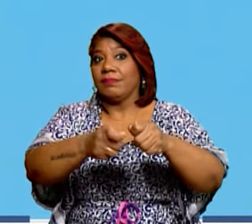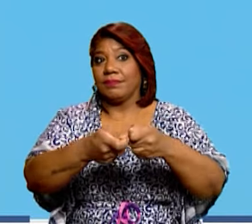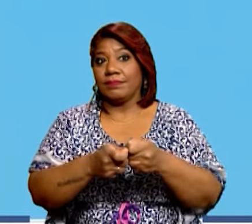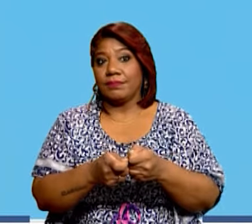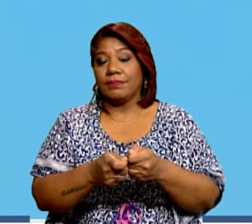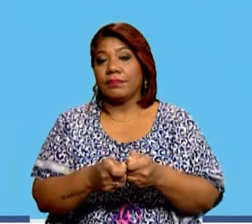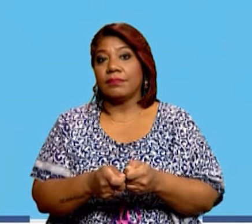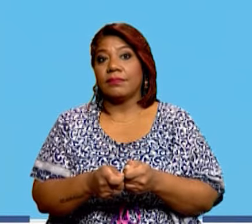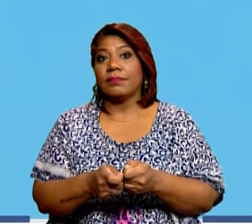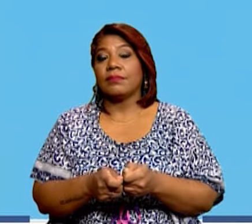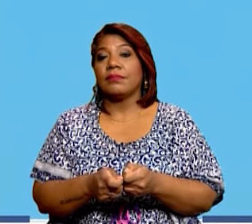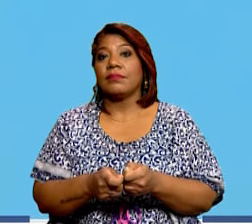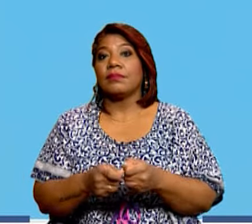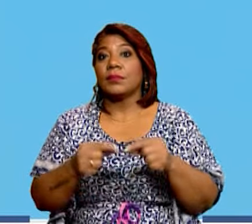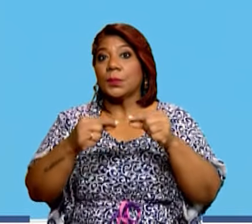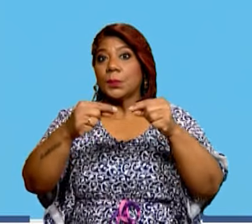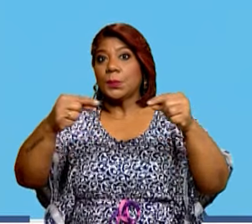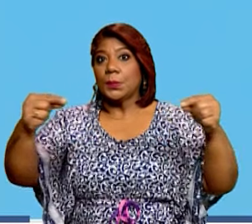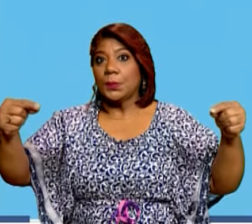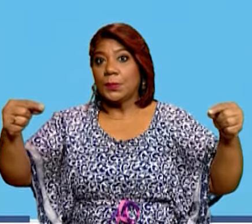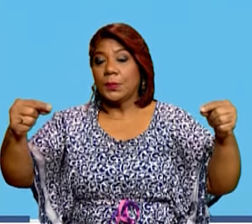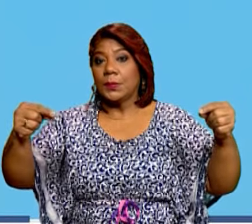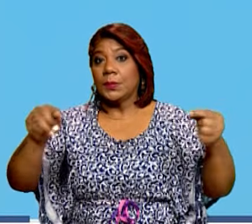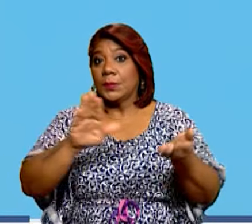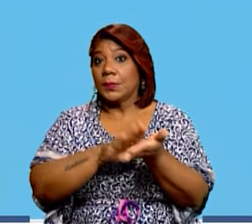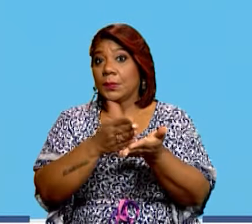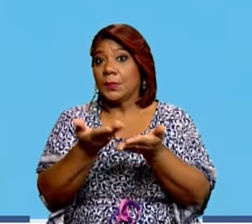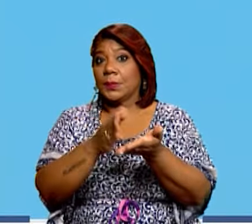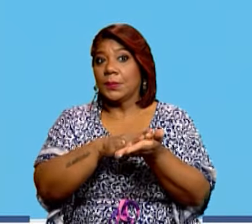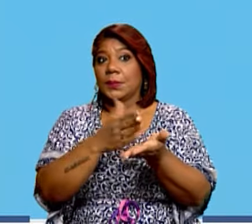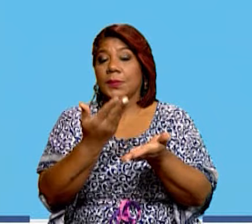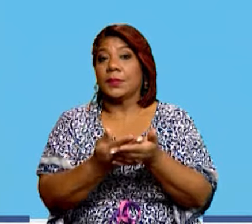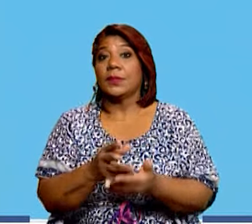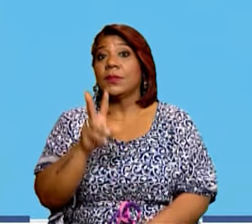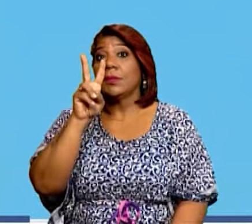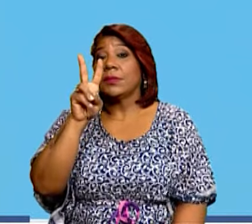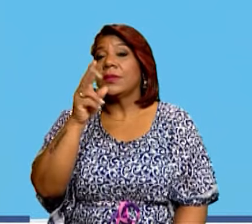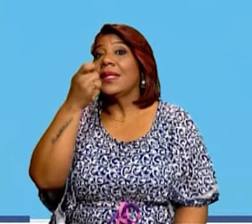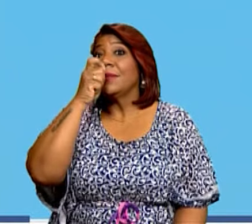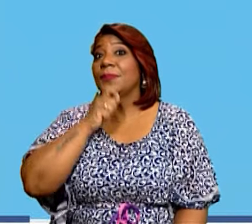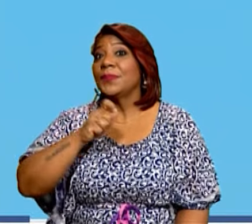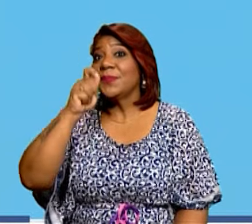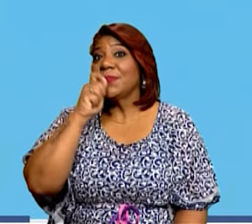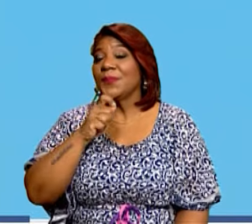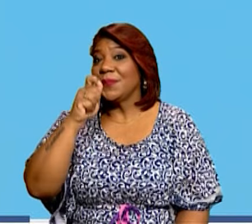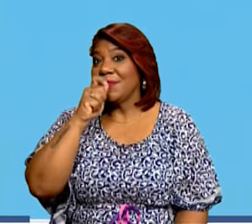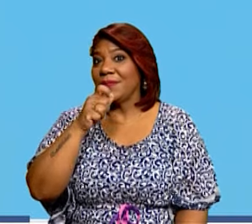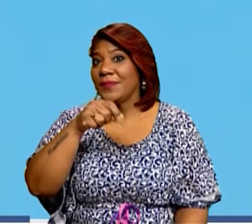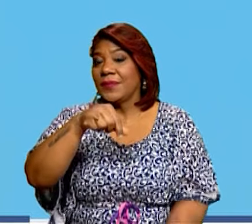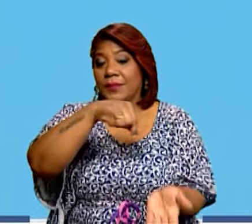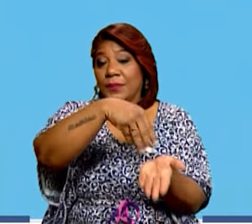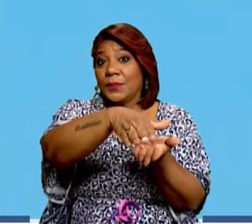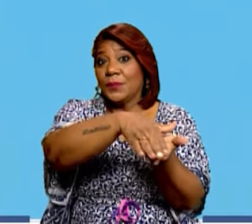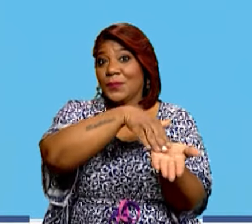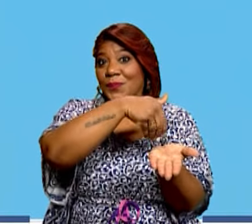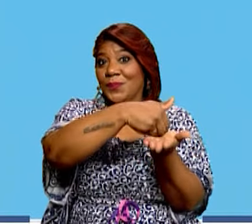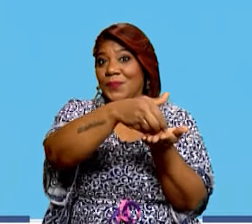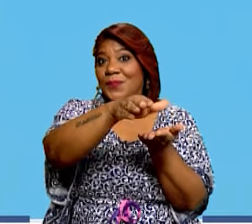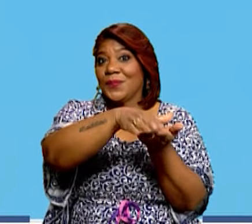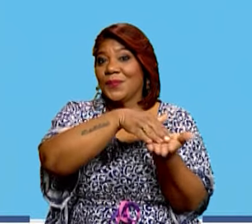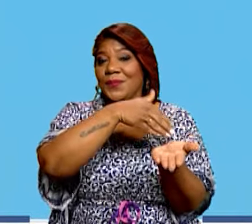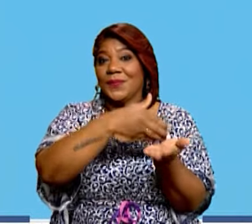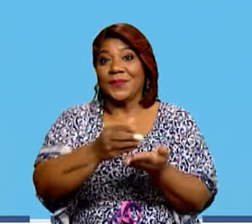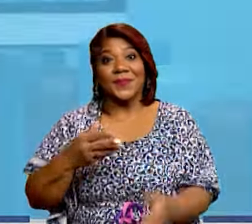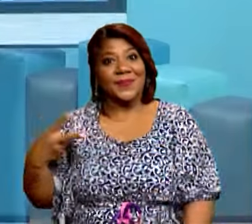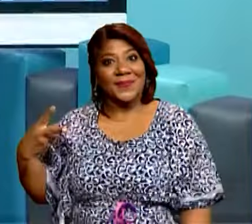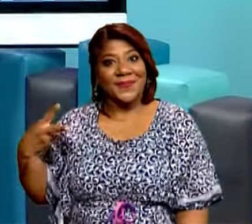un palito de barbecue, dos palitos de paleta, goma muy importante y